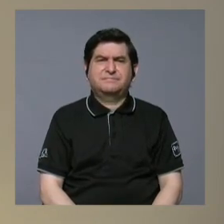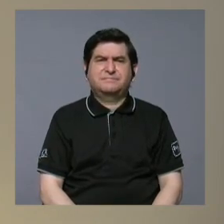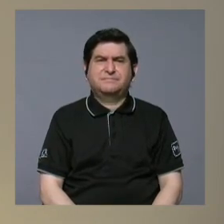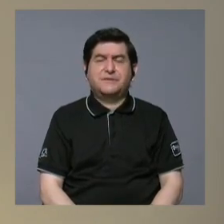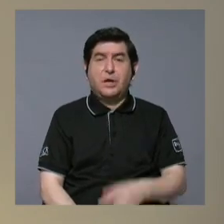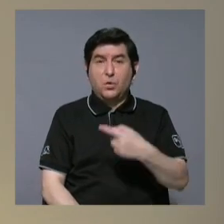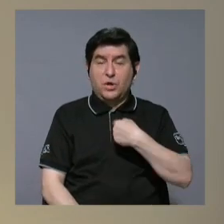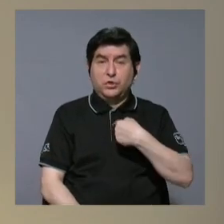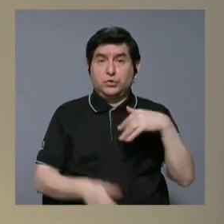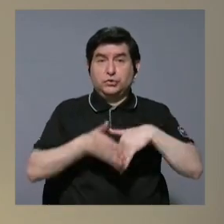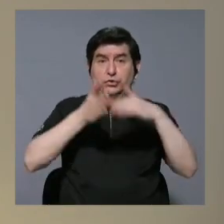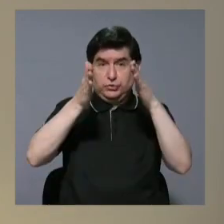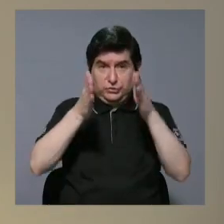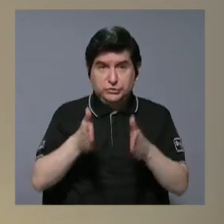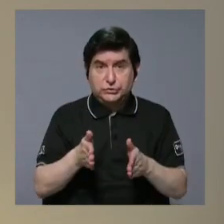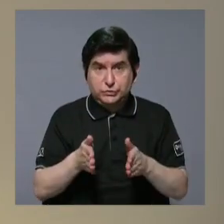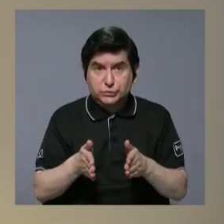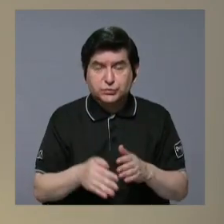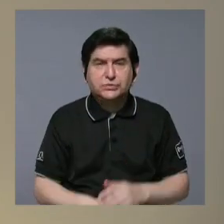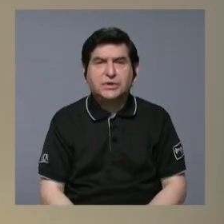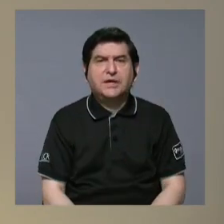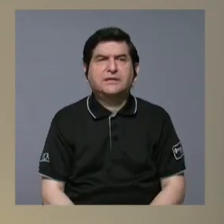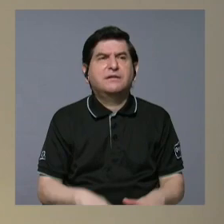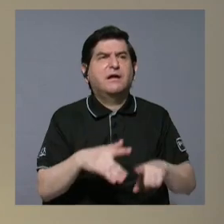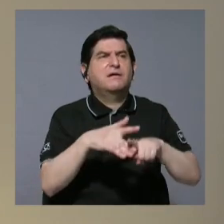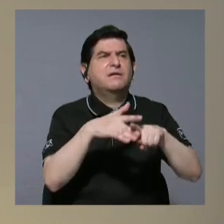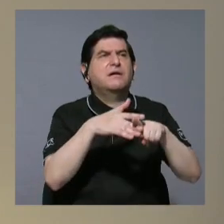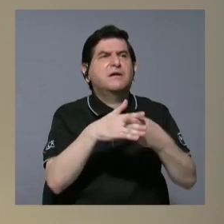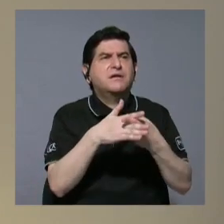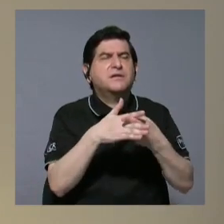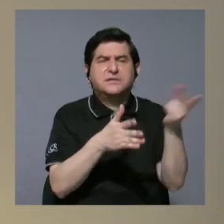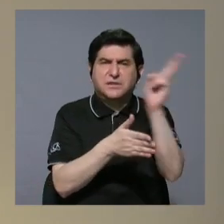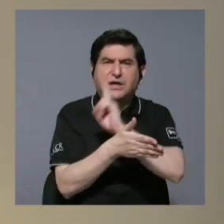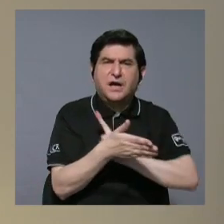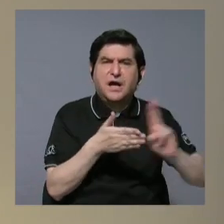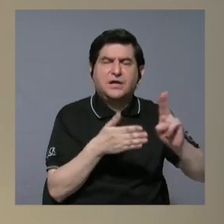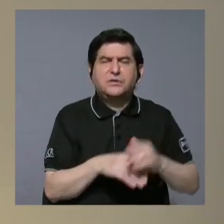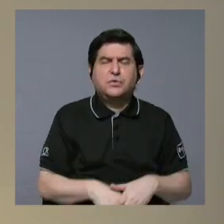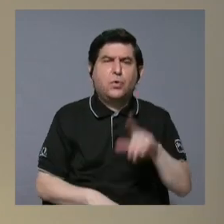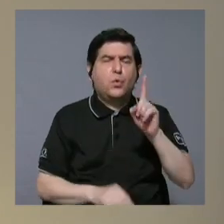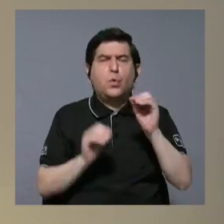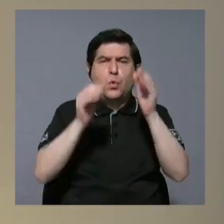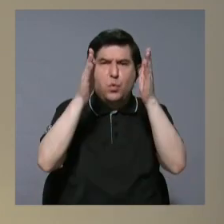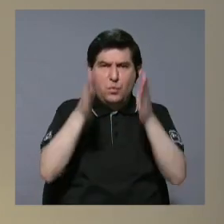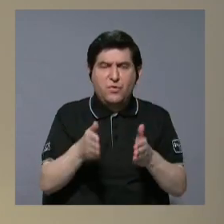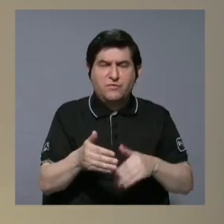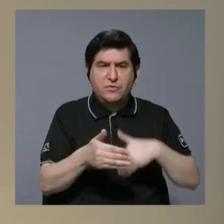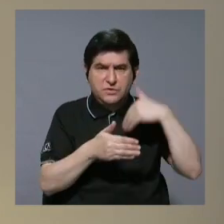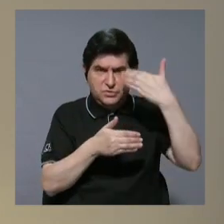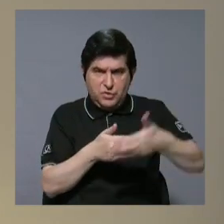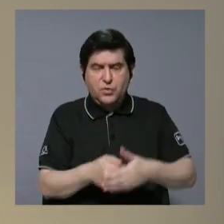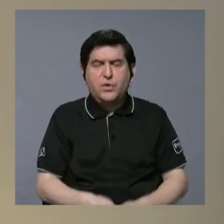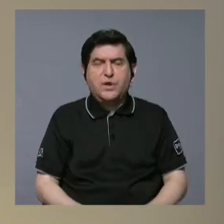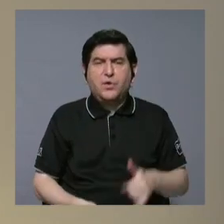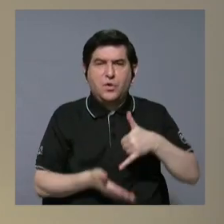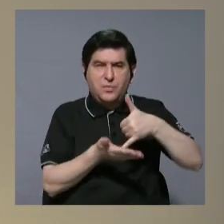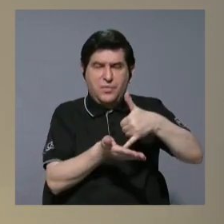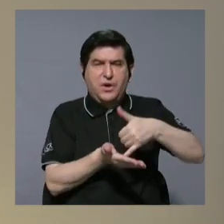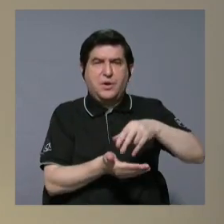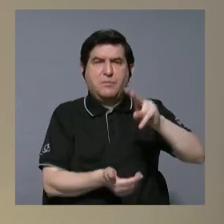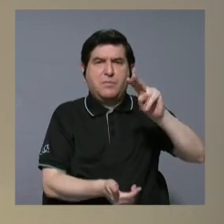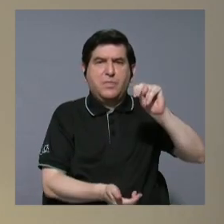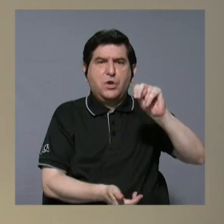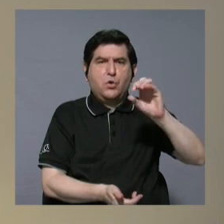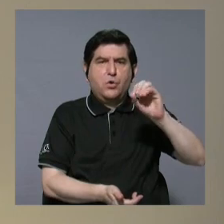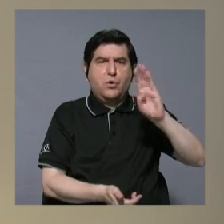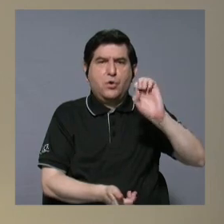Cuando yo era estudiante de inicio de la universidad, había un profesor que luego le dieron el Nobel, que se llamaba George